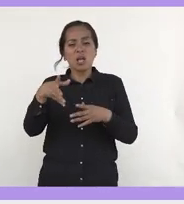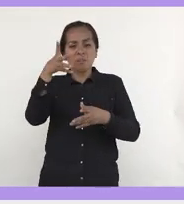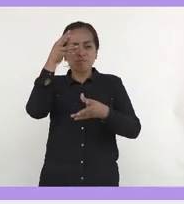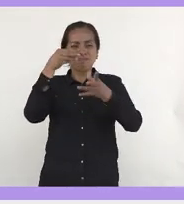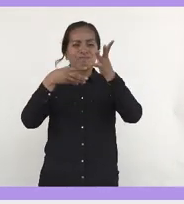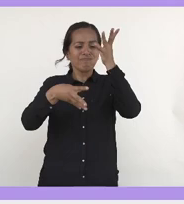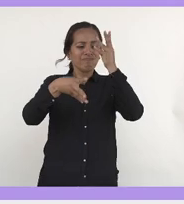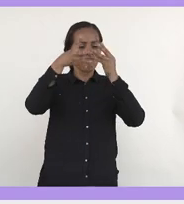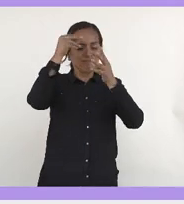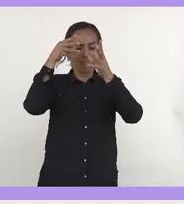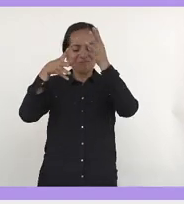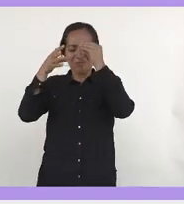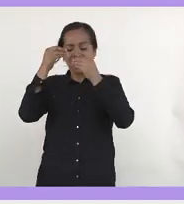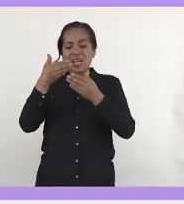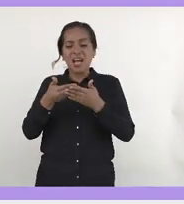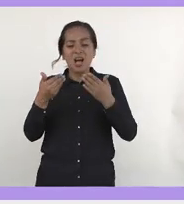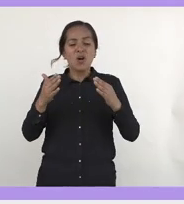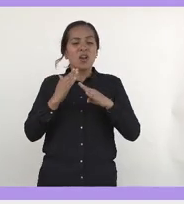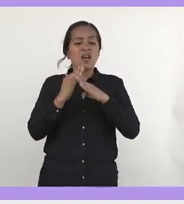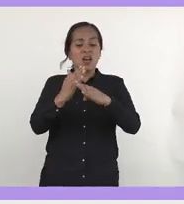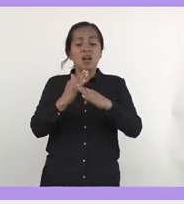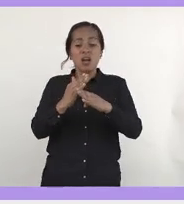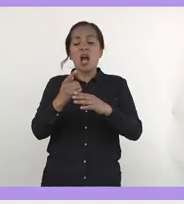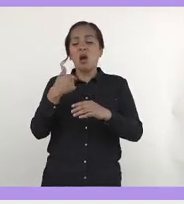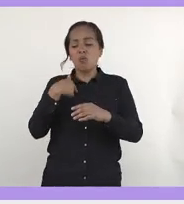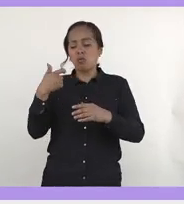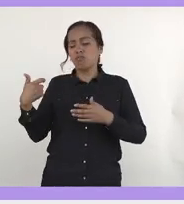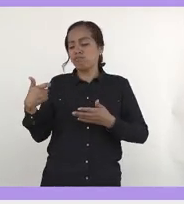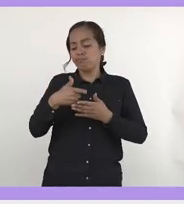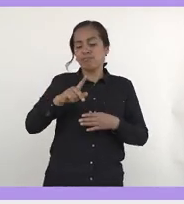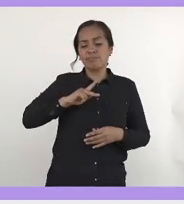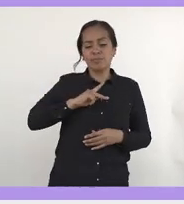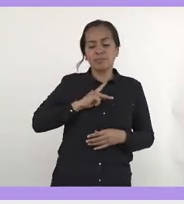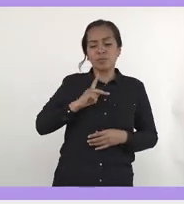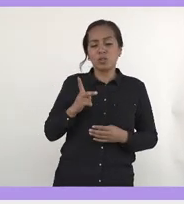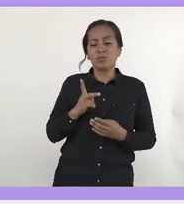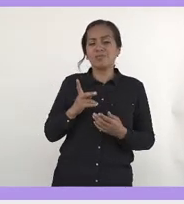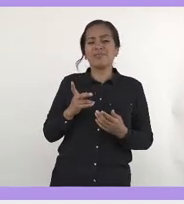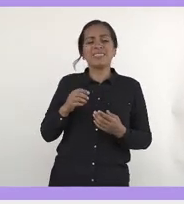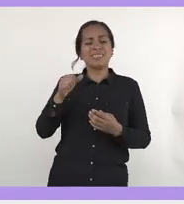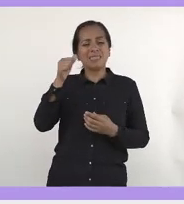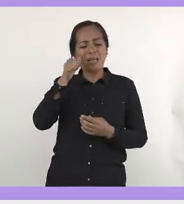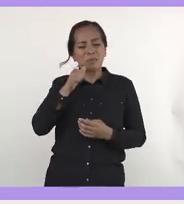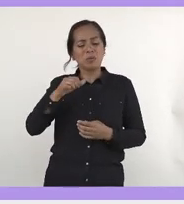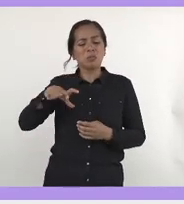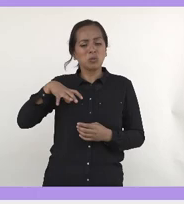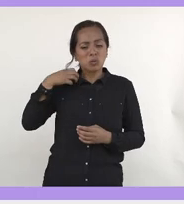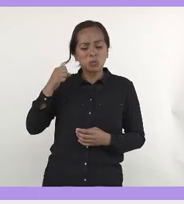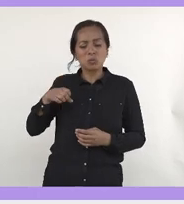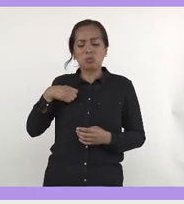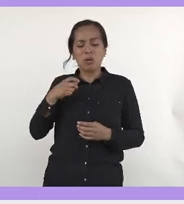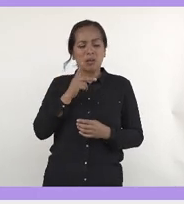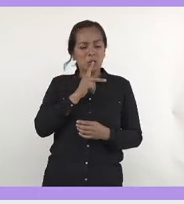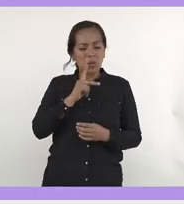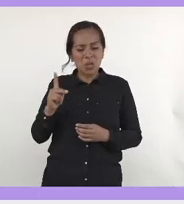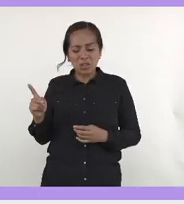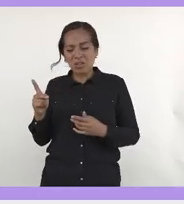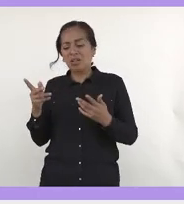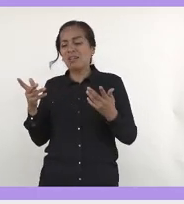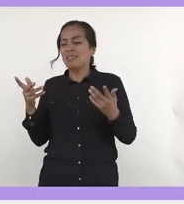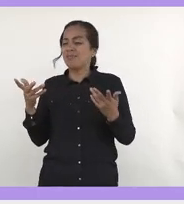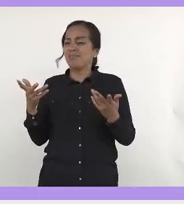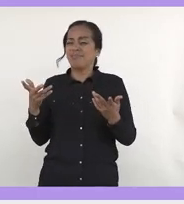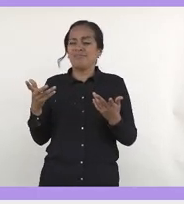Ah okay Ahora estoy bloqueada meto mi dinero Ah OK ahora tal voy o sea y y te vuelves como todólogo de las